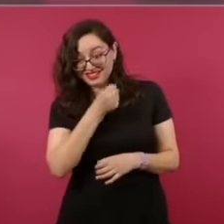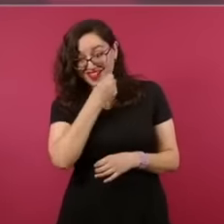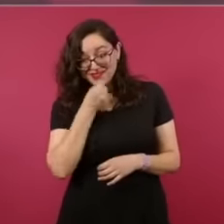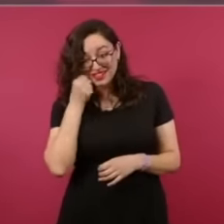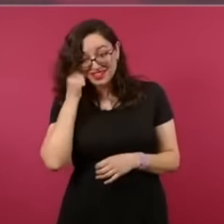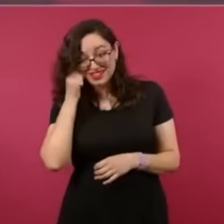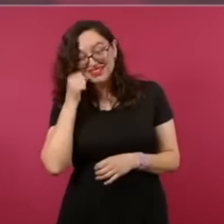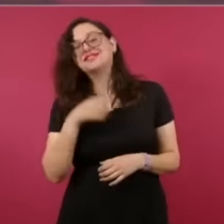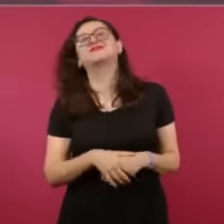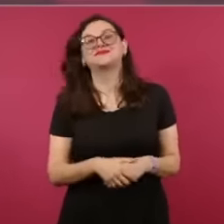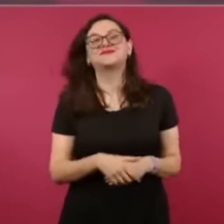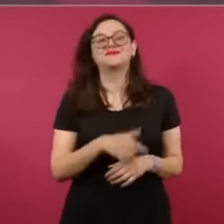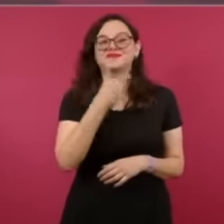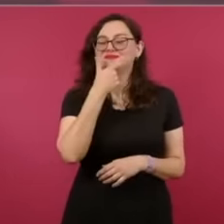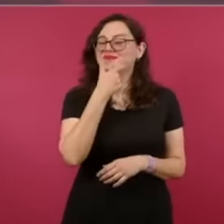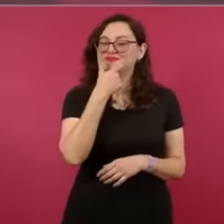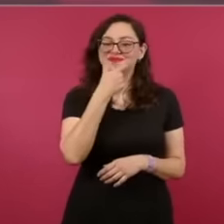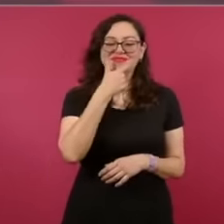No,